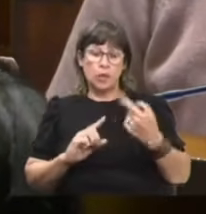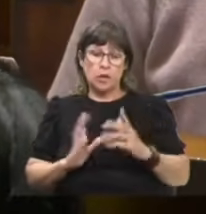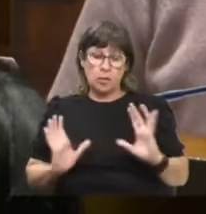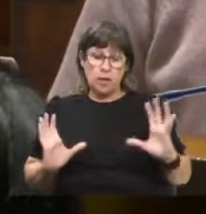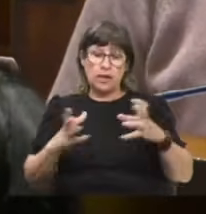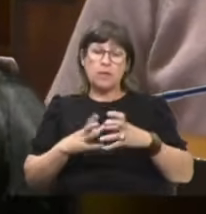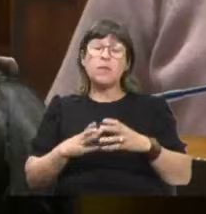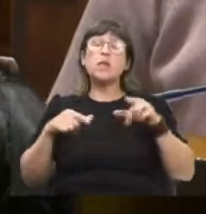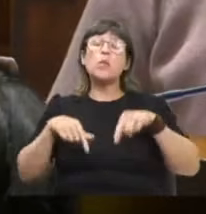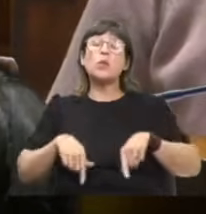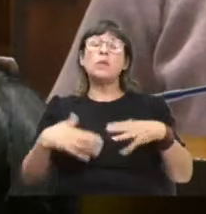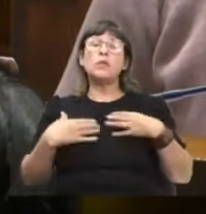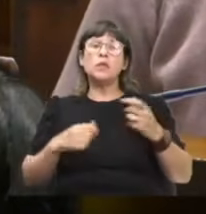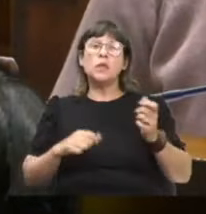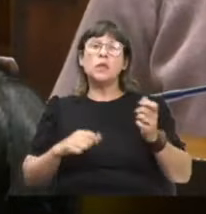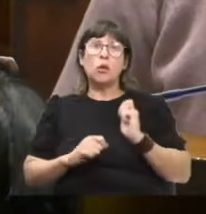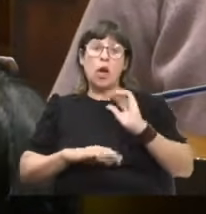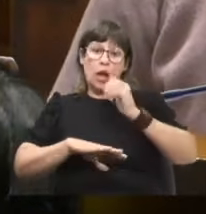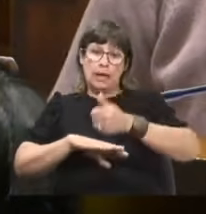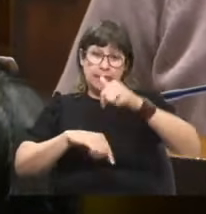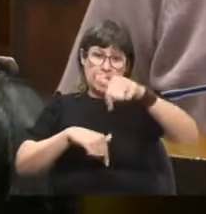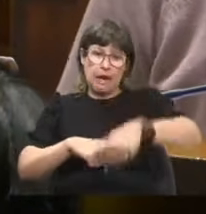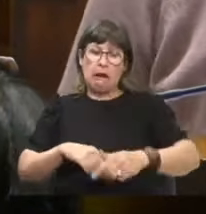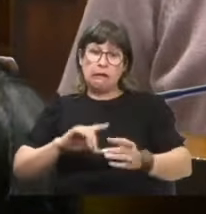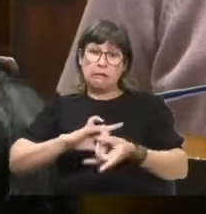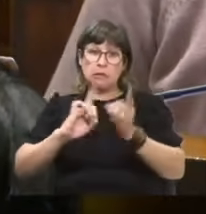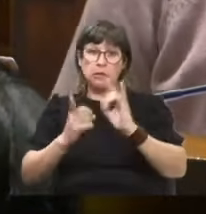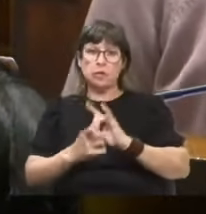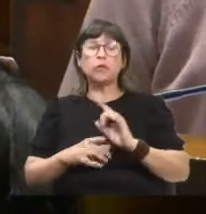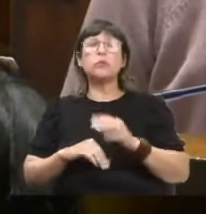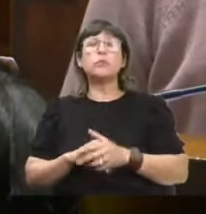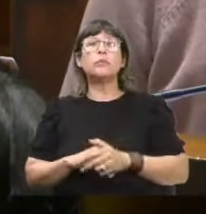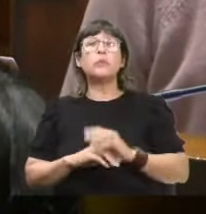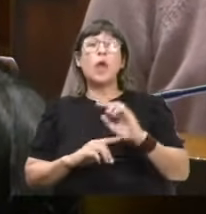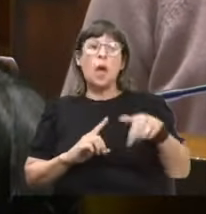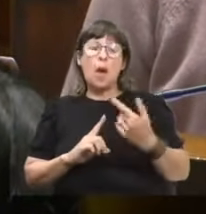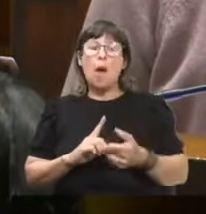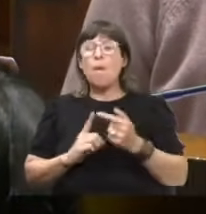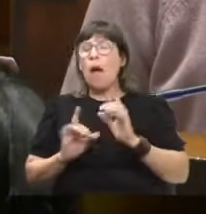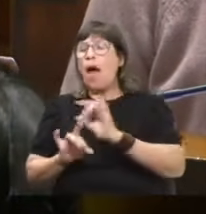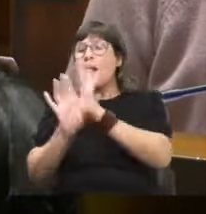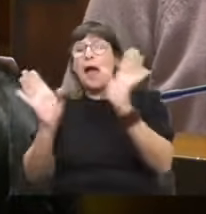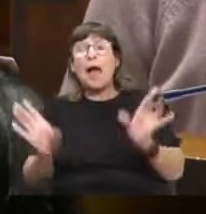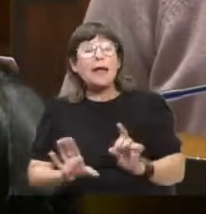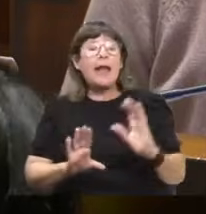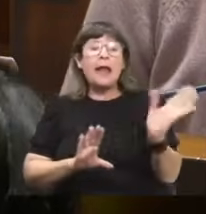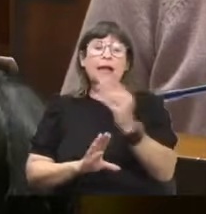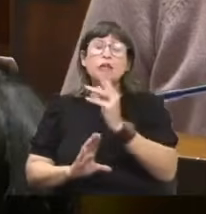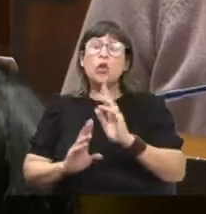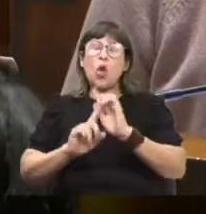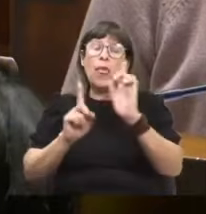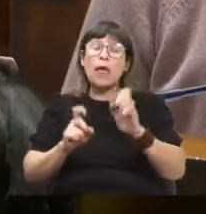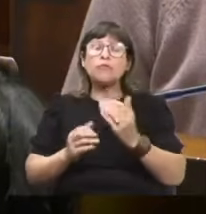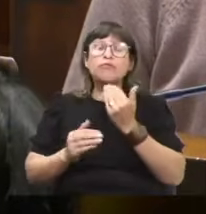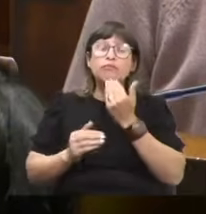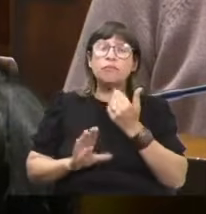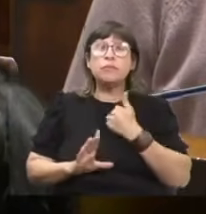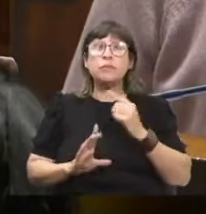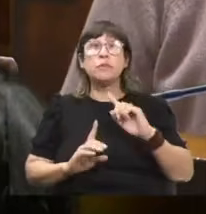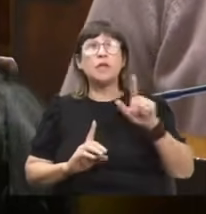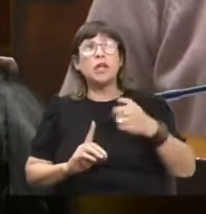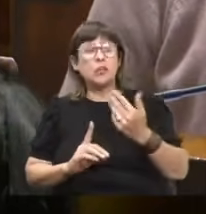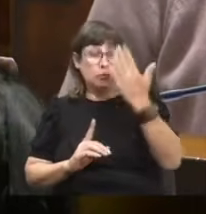Ministerio de Salud Pública estar aquí en este Parlamento para evacuar todas las dudas e inquietudes por las cuales